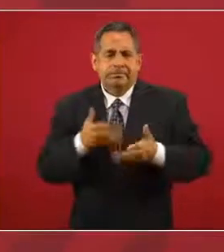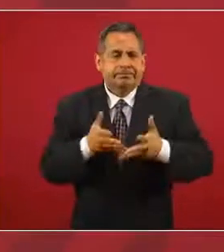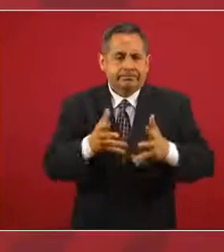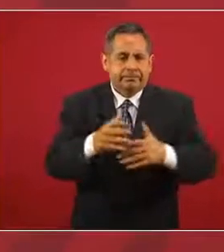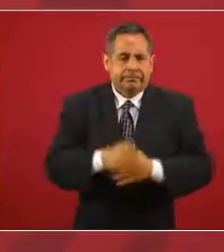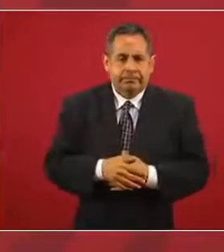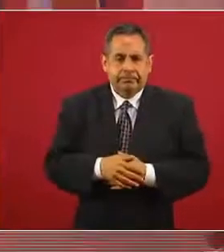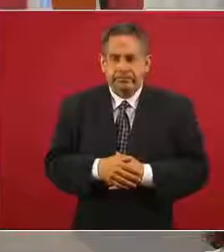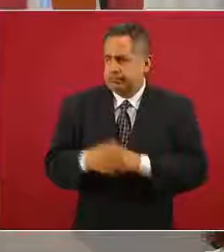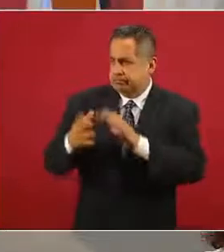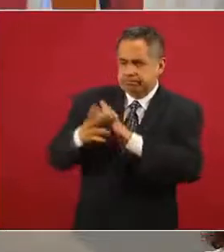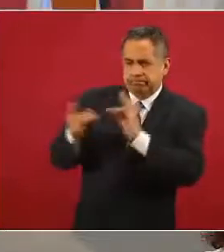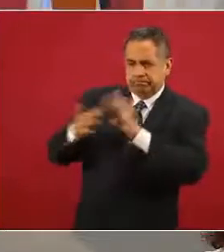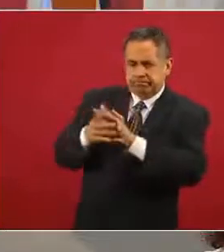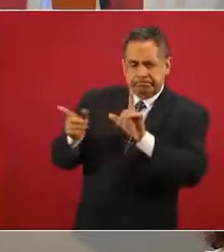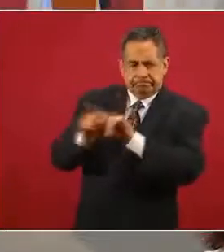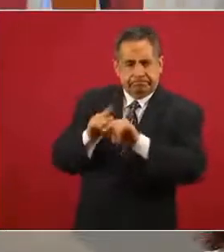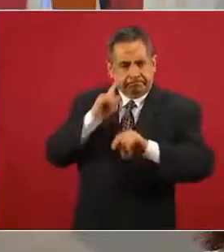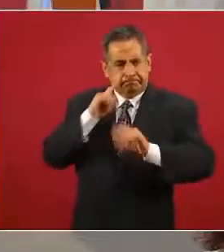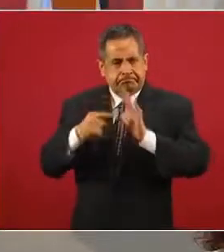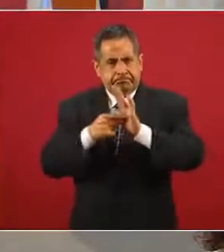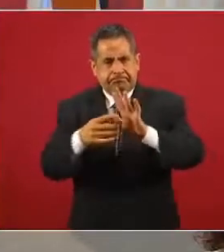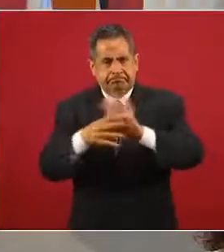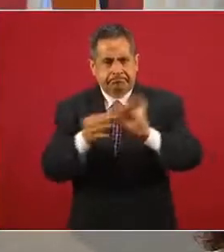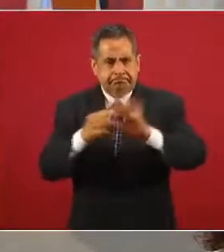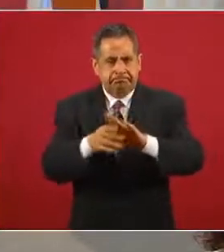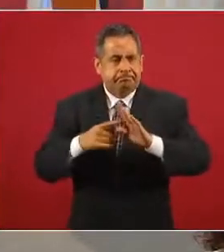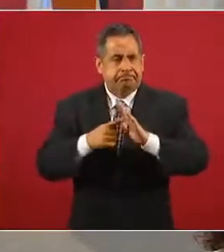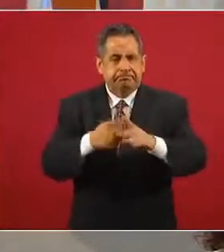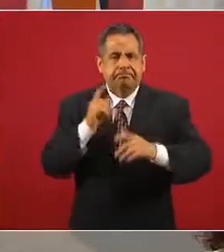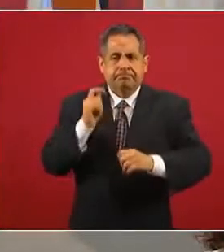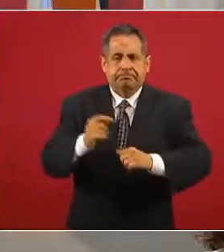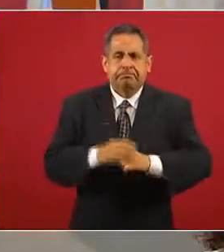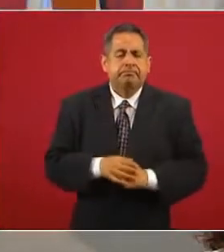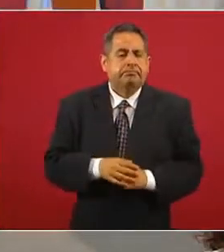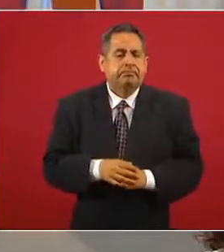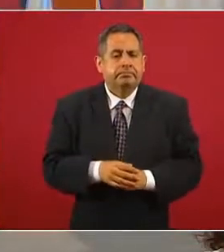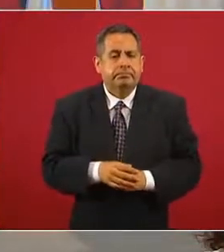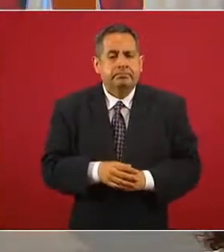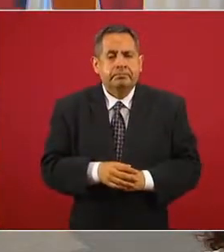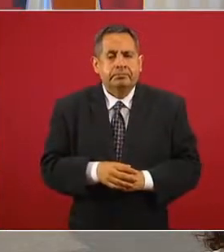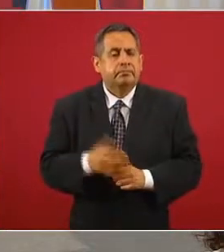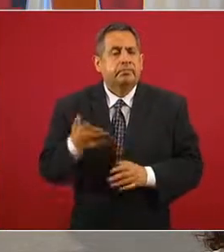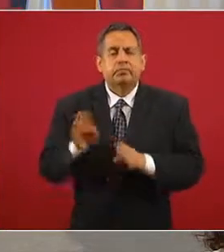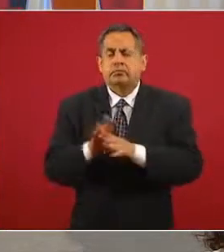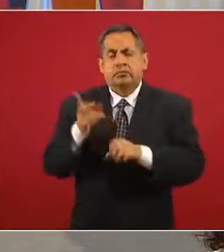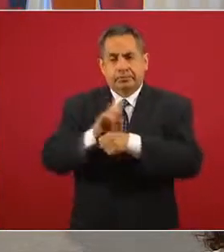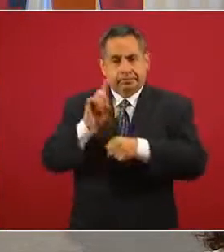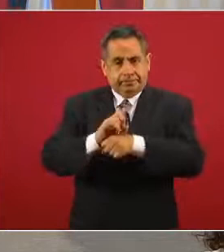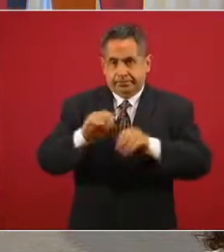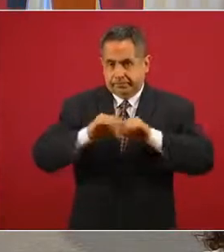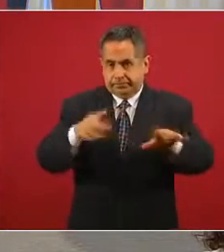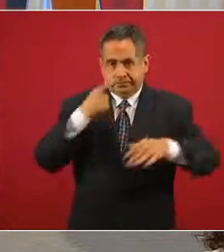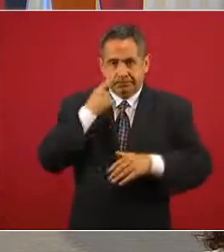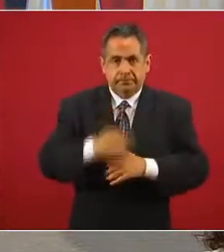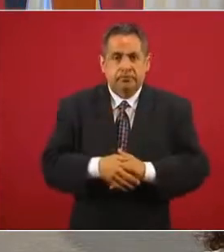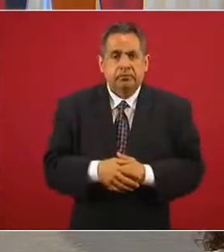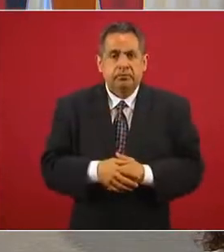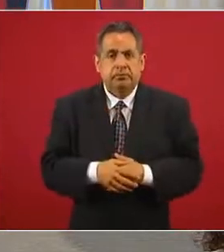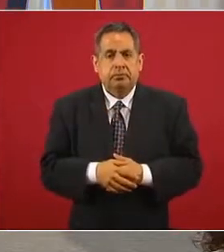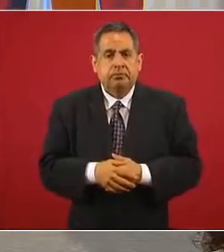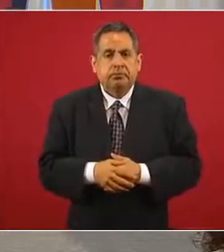Vamos a ver algunos de los detalles. Esto es lo que implica ahora la información diaria. Esta